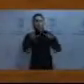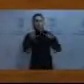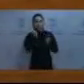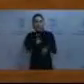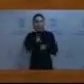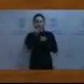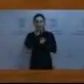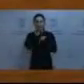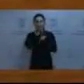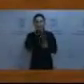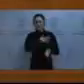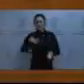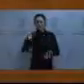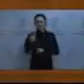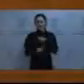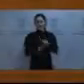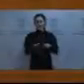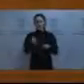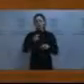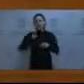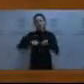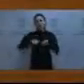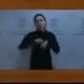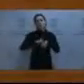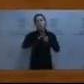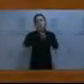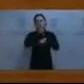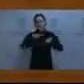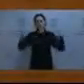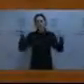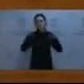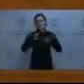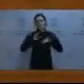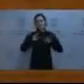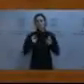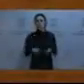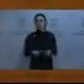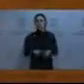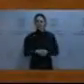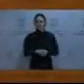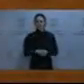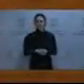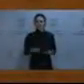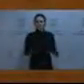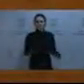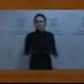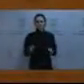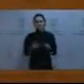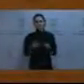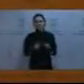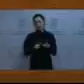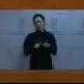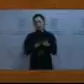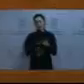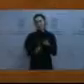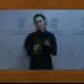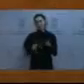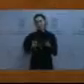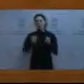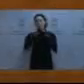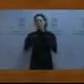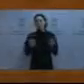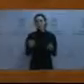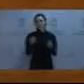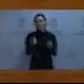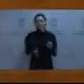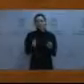de intenciones, cuando no, un elemento disuasorio o cortina de humo para no hacer nada. Pero hay una tercera acepción de plan, que es modelo sistemático